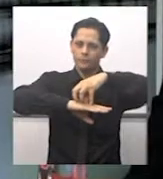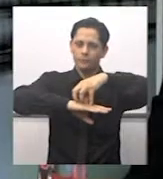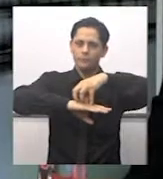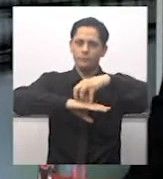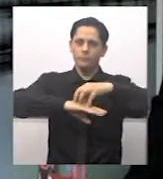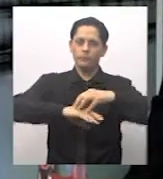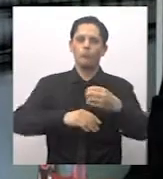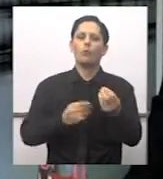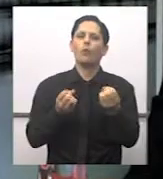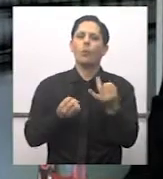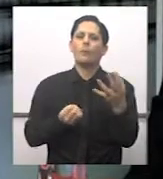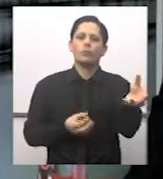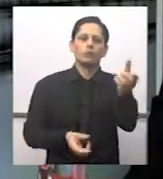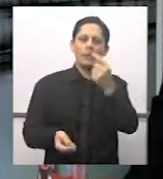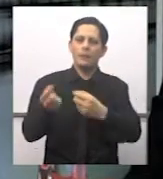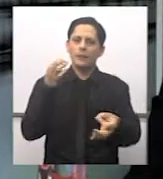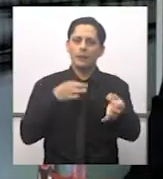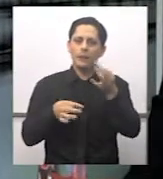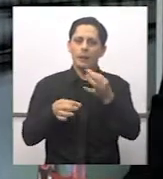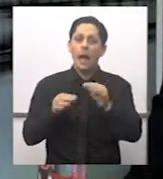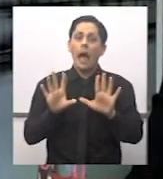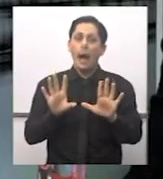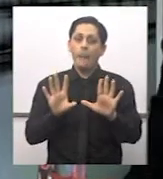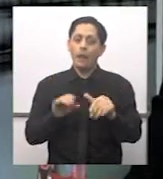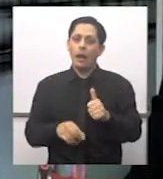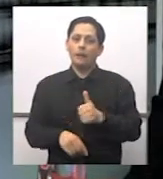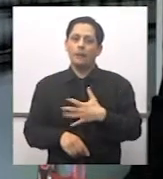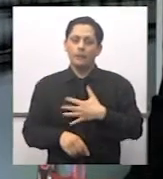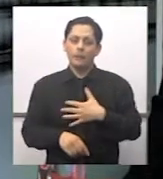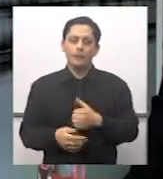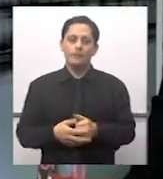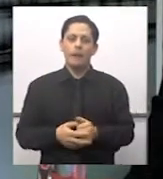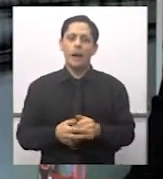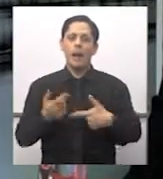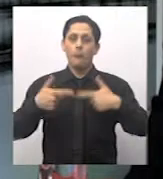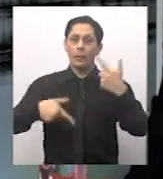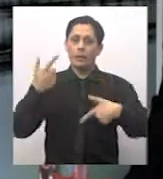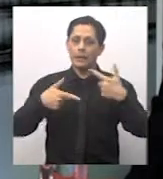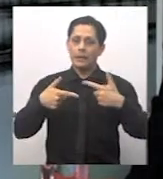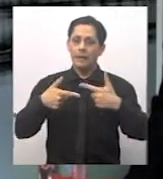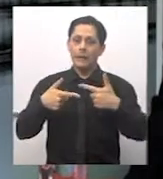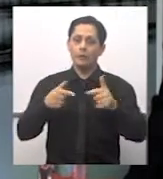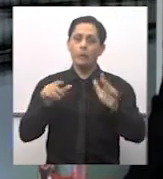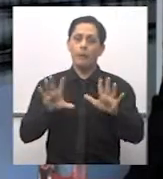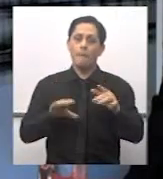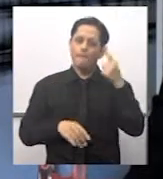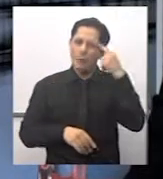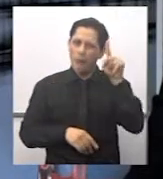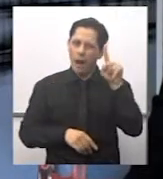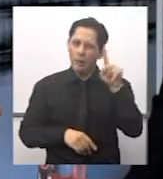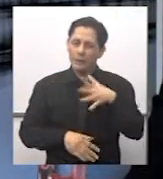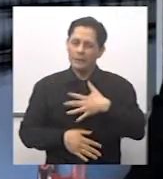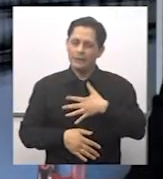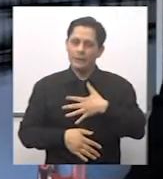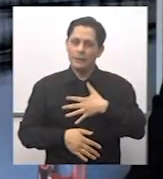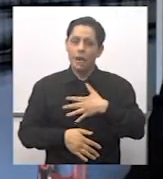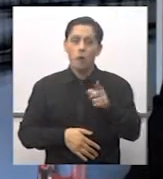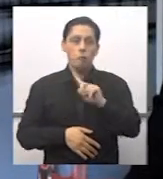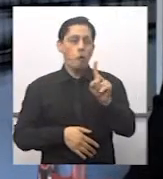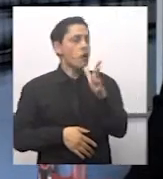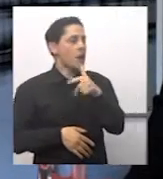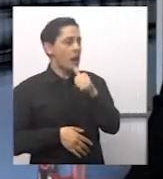a todo el mundo. En política suele ser así. ¿Pero algo se debe sentir o no? No, nada, porque yo vine a